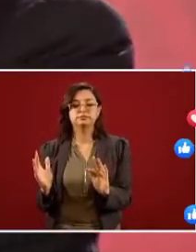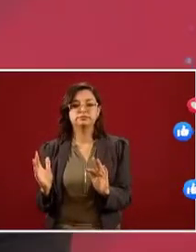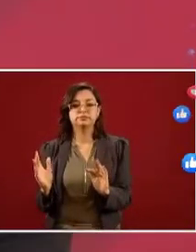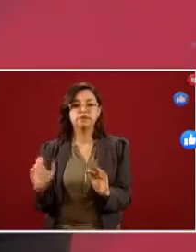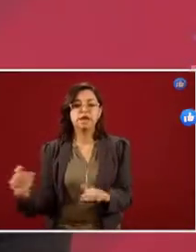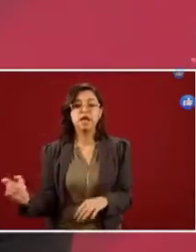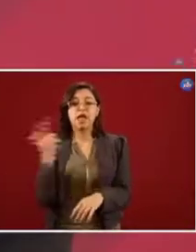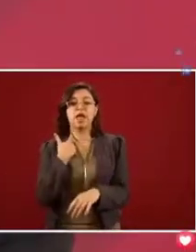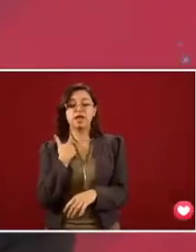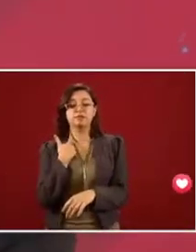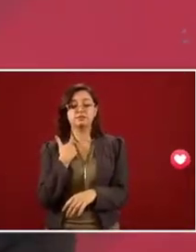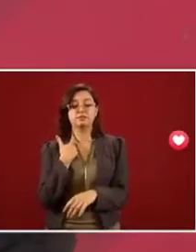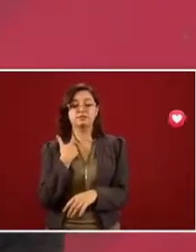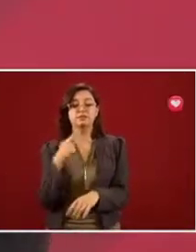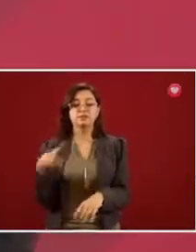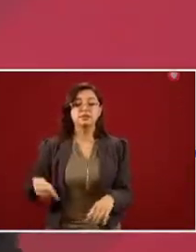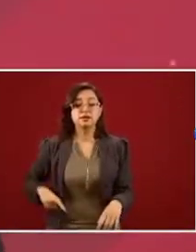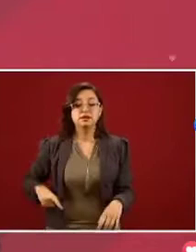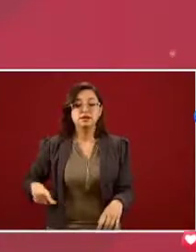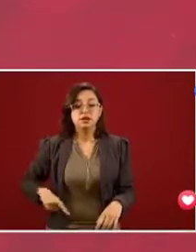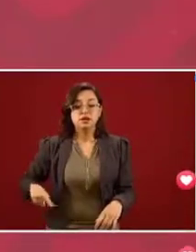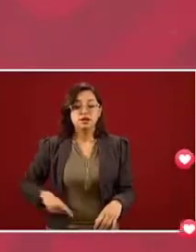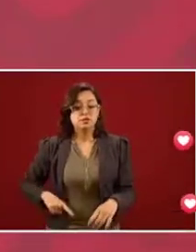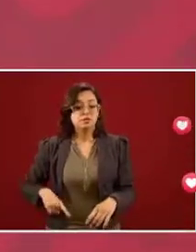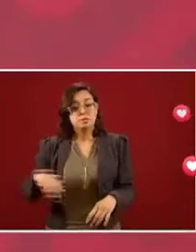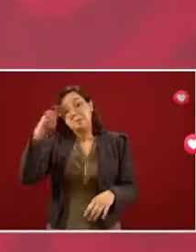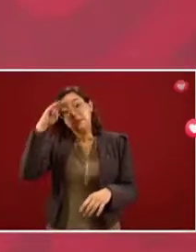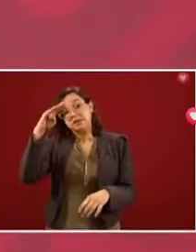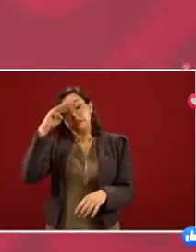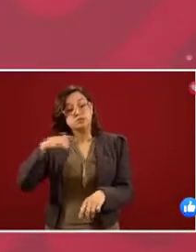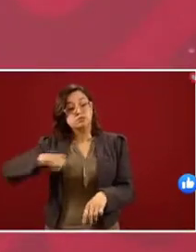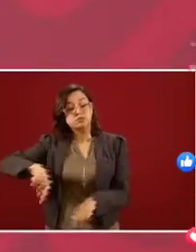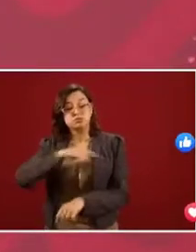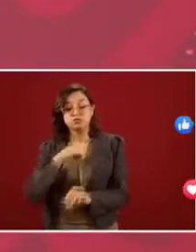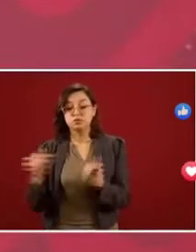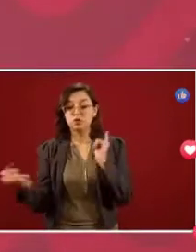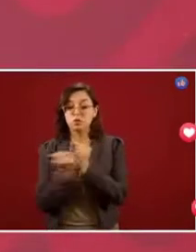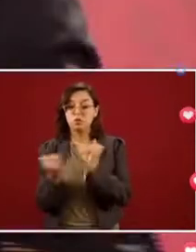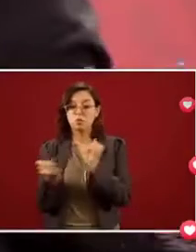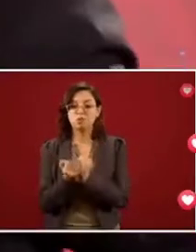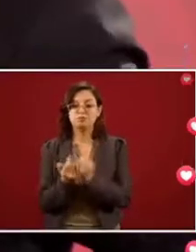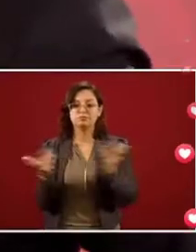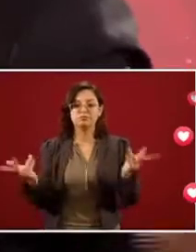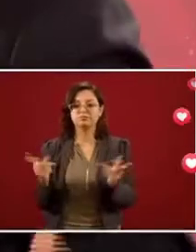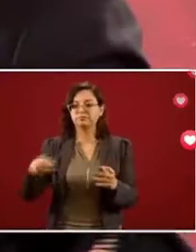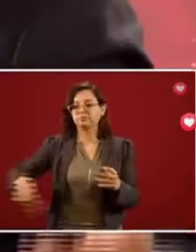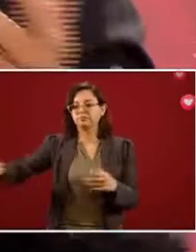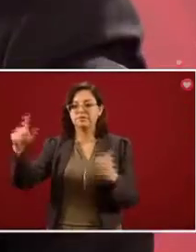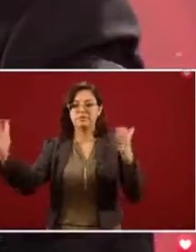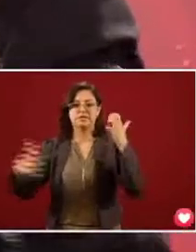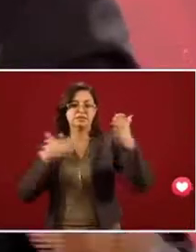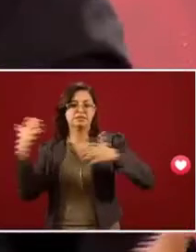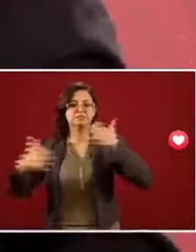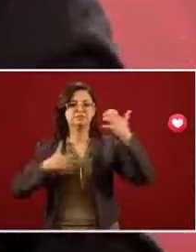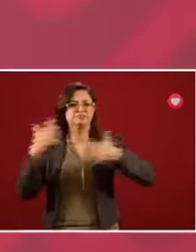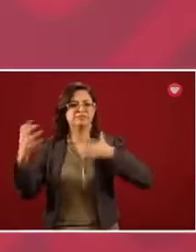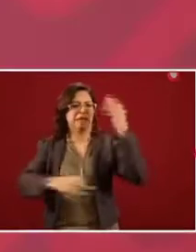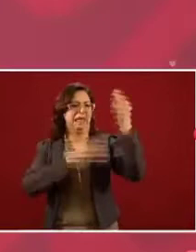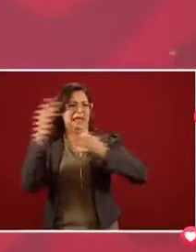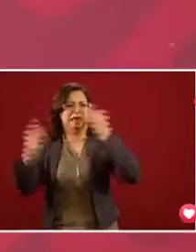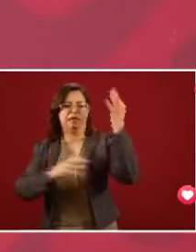gobernantes y otros tiempos quiero un escándalo les puedo explicar